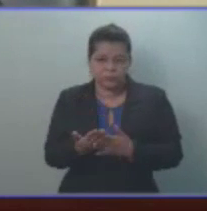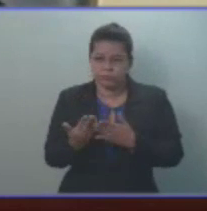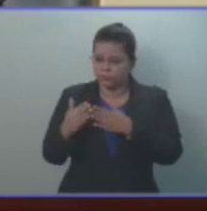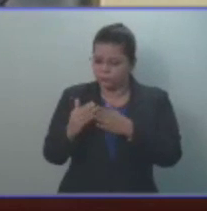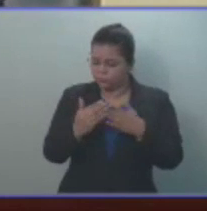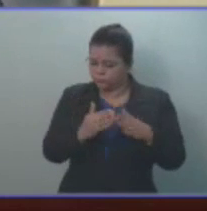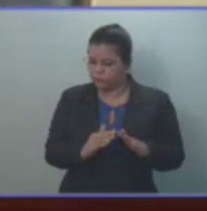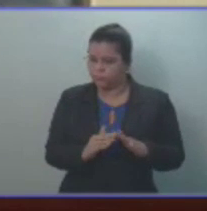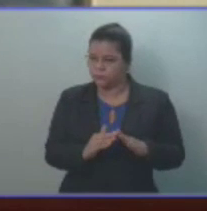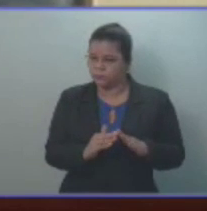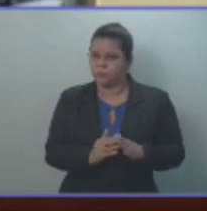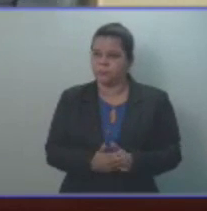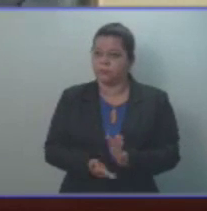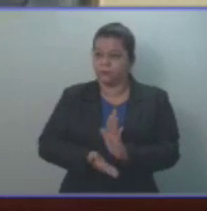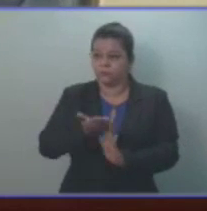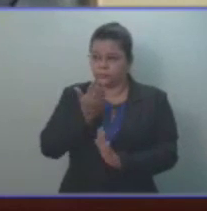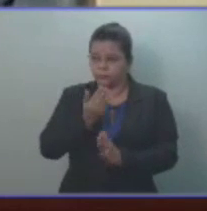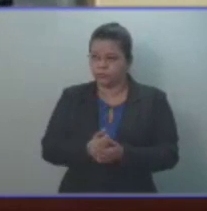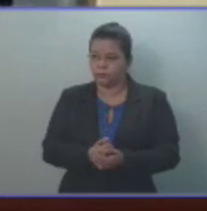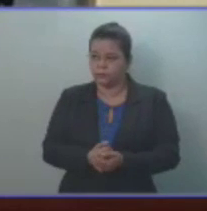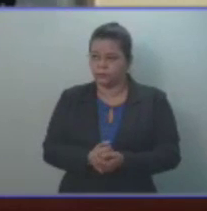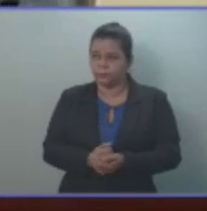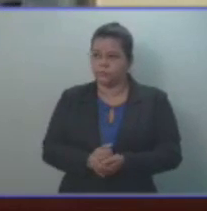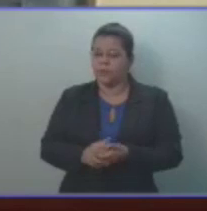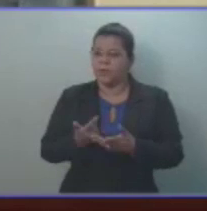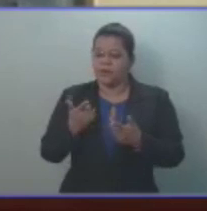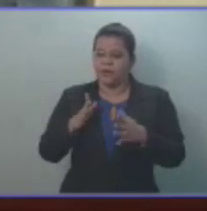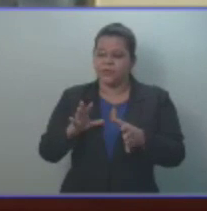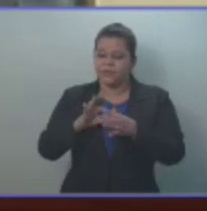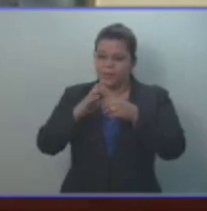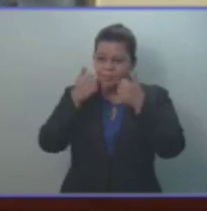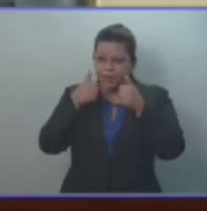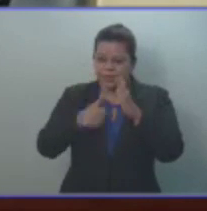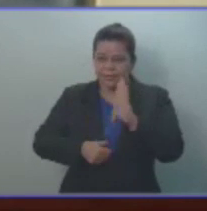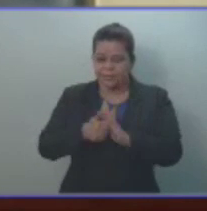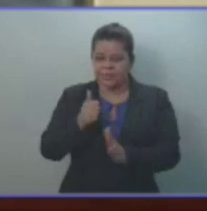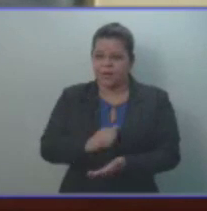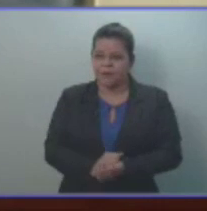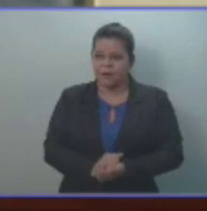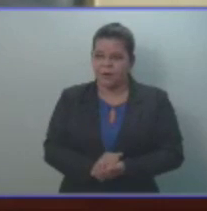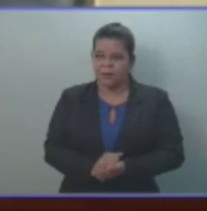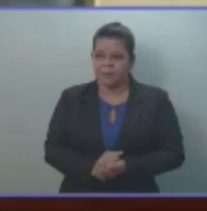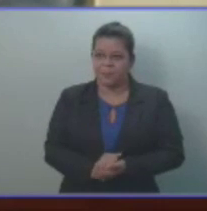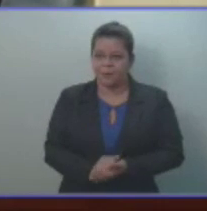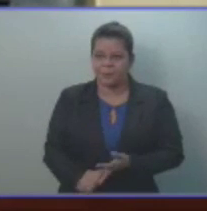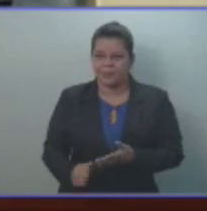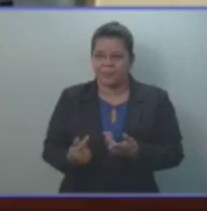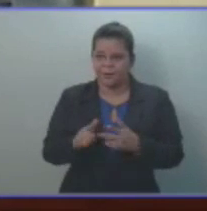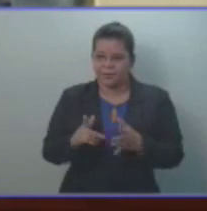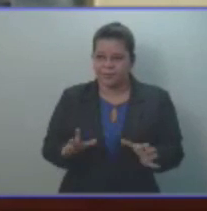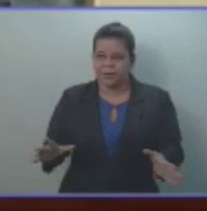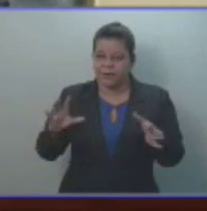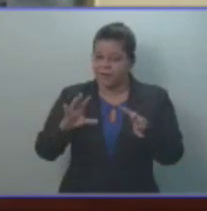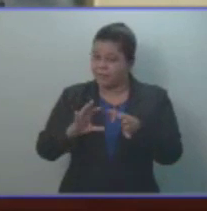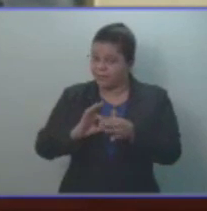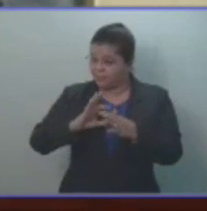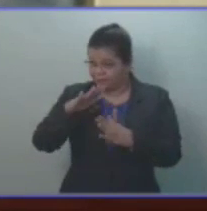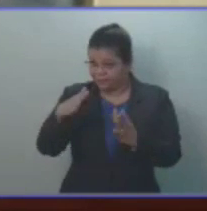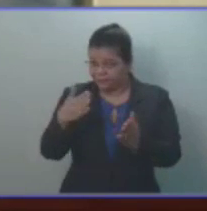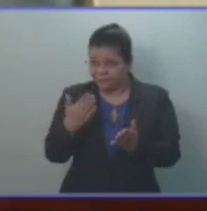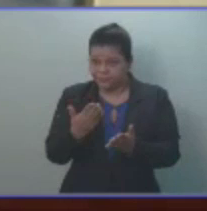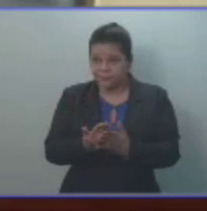están promoviendo, que están incentivando, que están colaborando. Entonces yo tendría que entender que dentro de